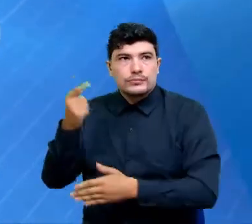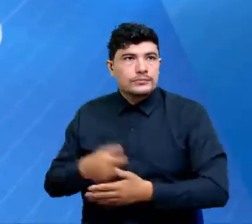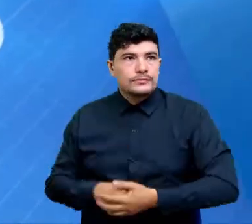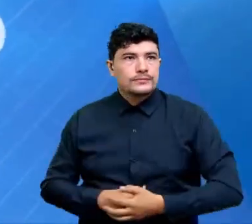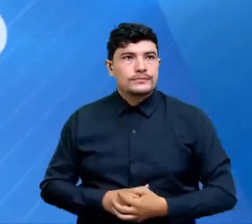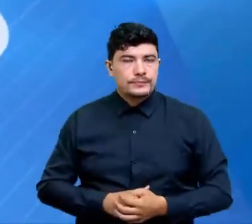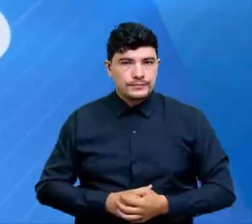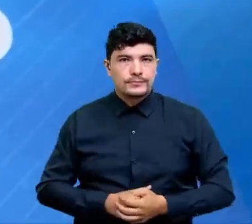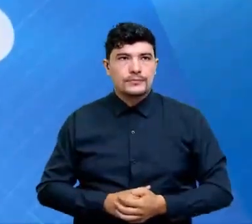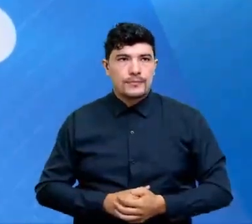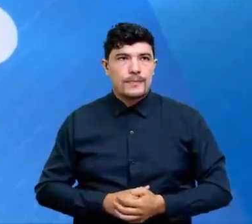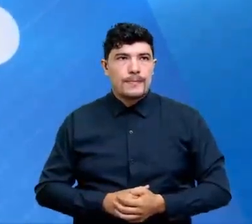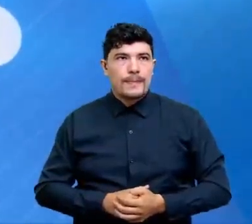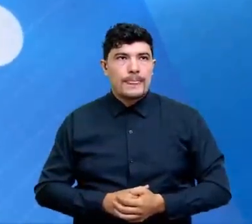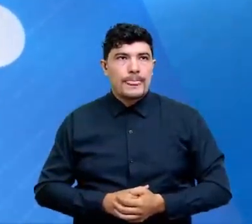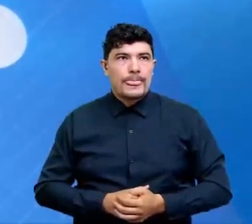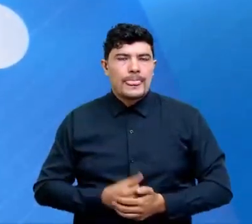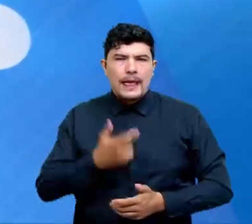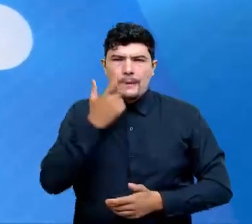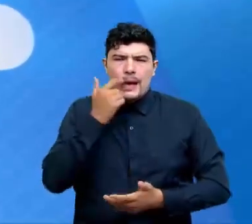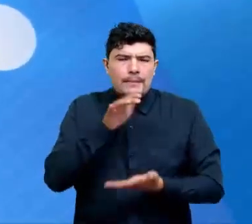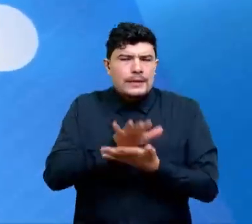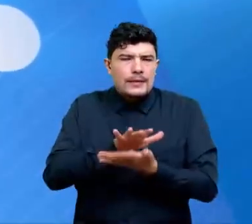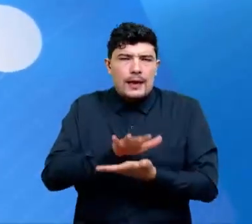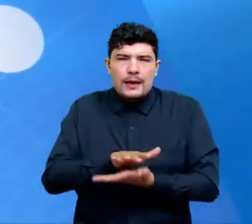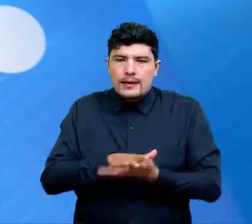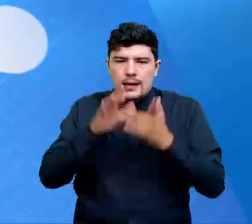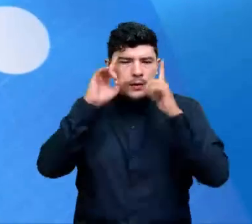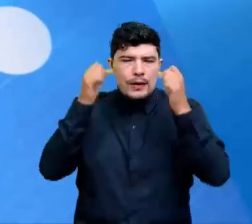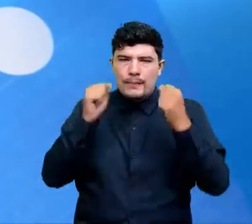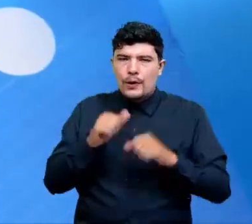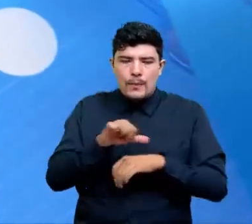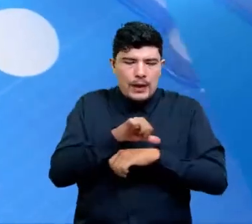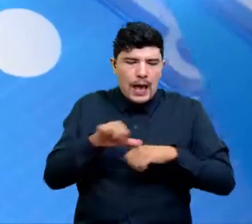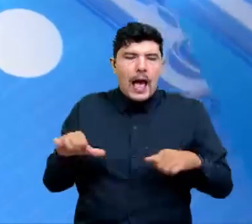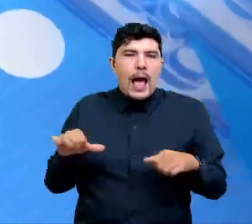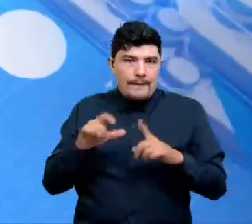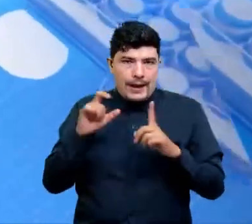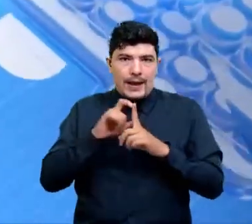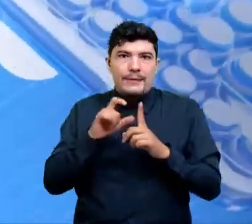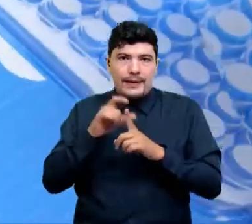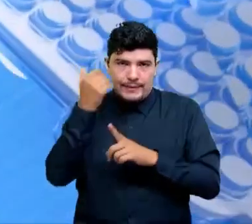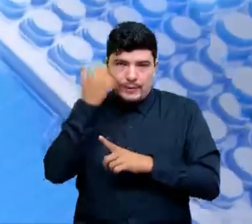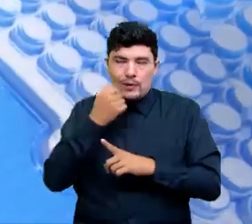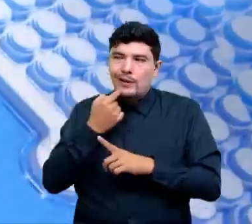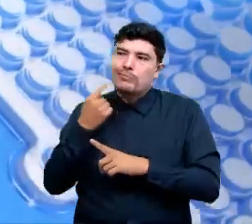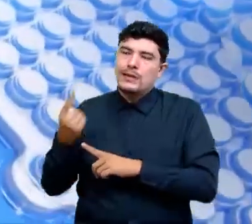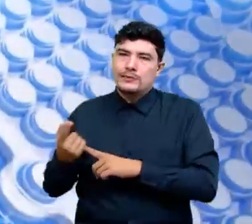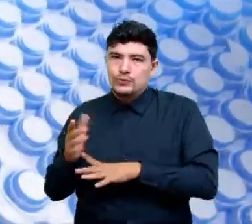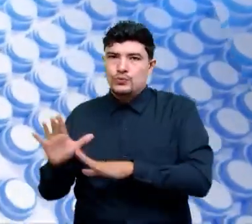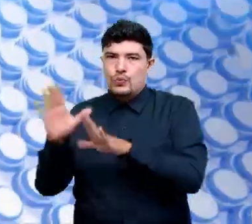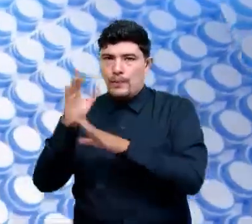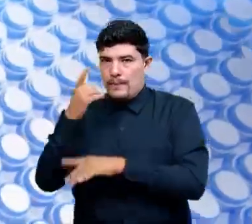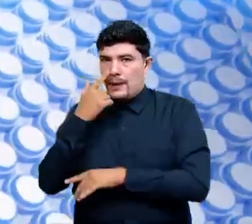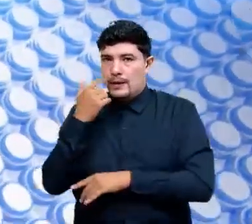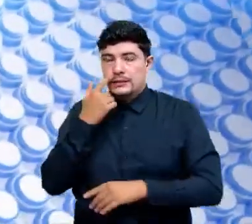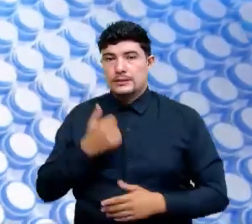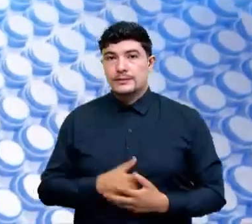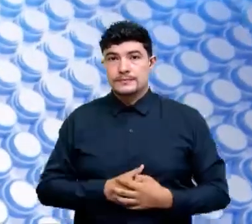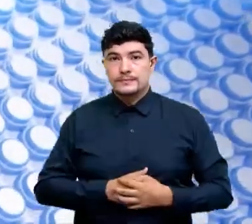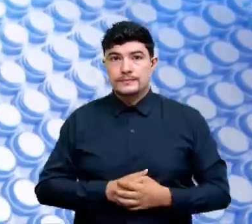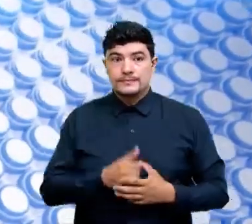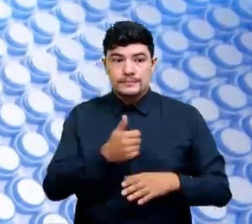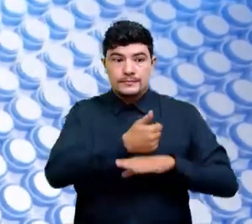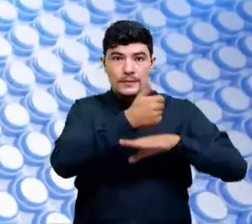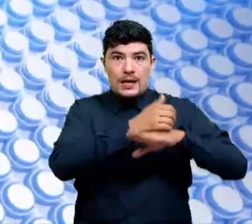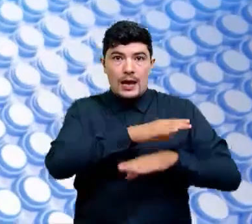médicas. Papi, no se preocupe, me van a operar, pero yo estoy bien, fueron las palabras de la menor. Las autoridades como Yair Díaz Peñaranda, alcalde del